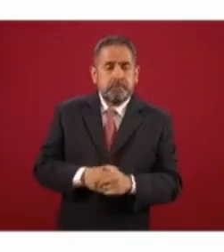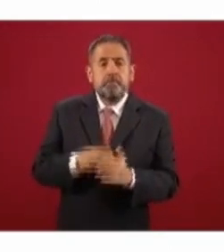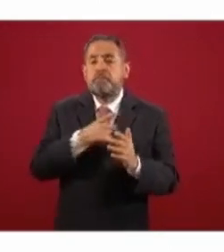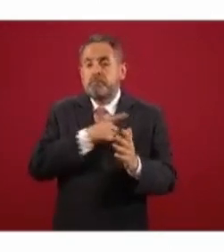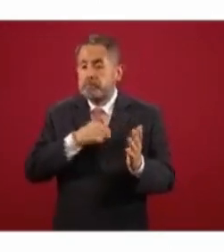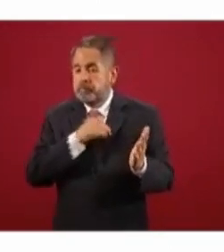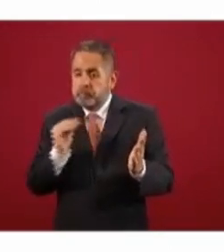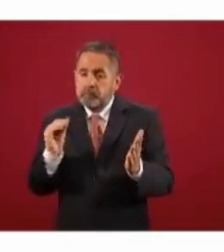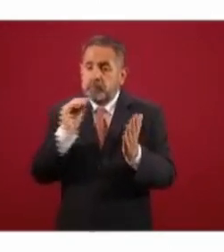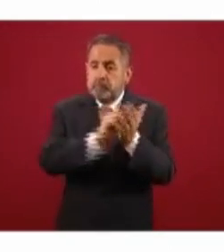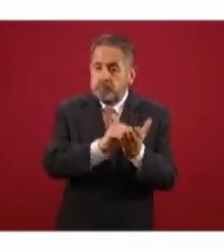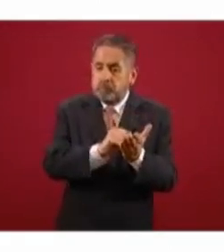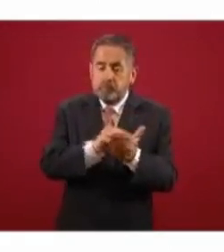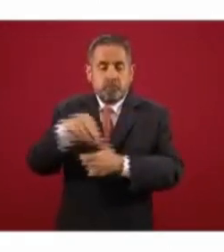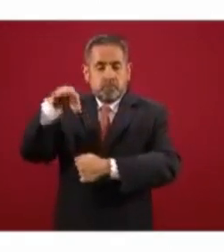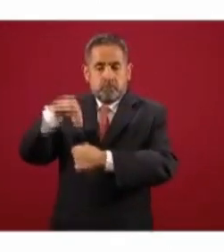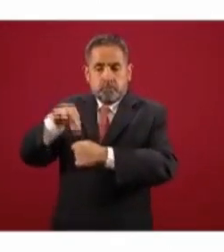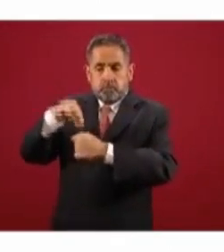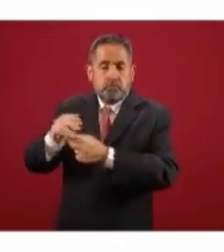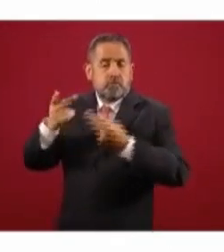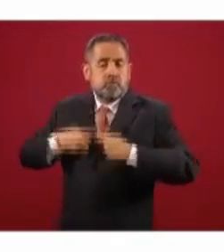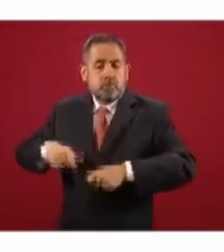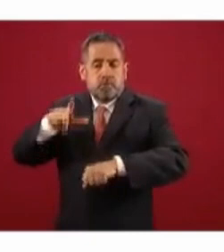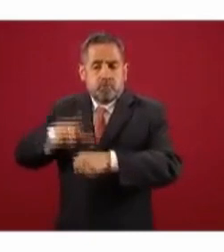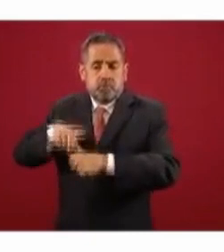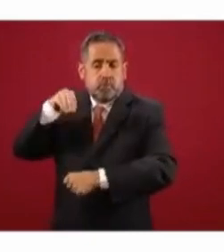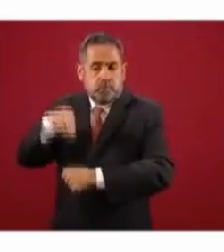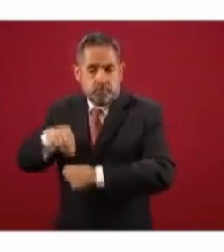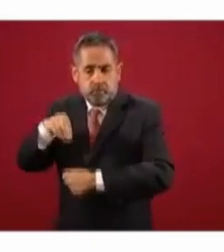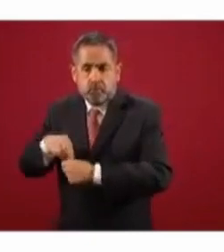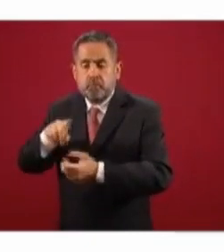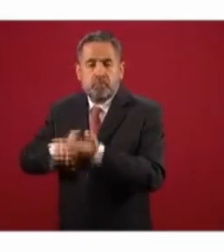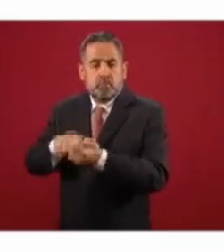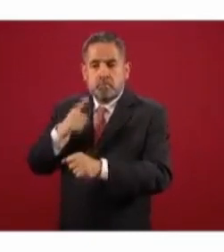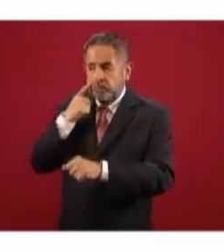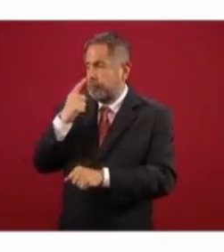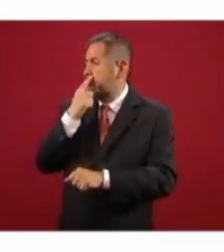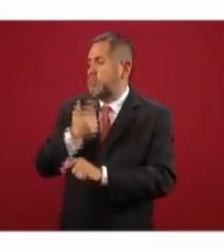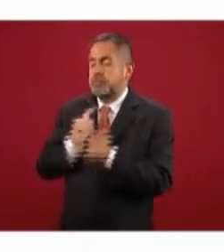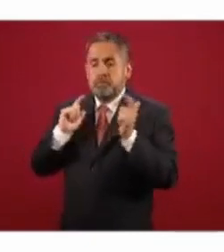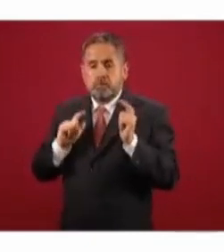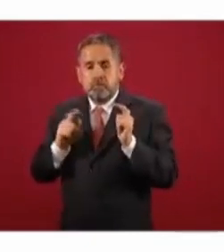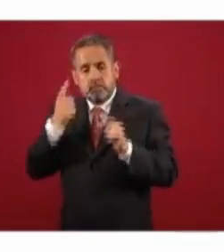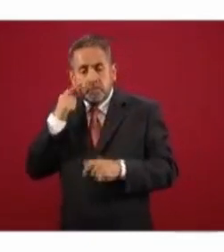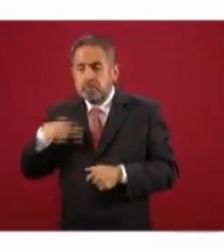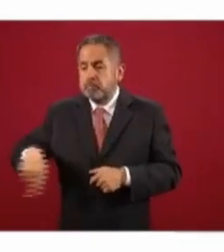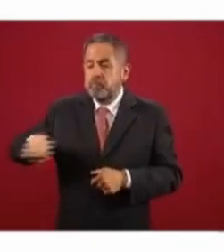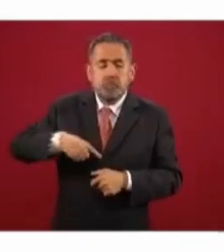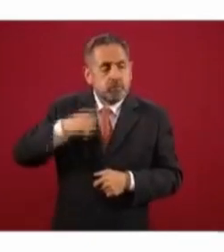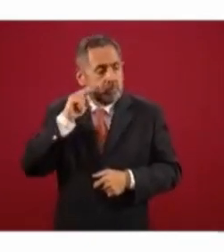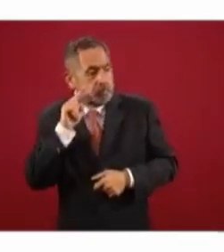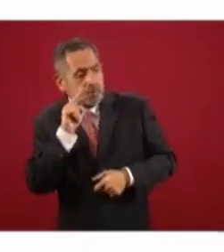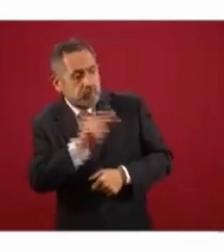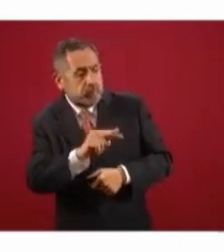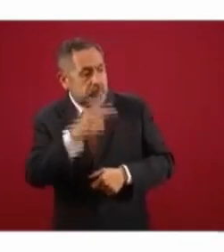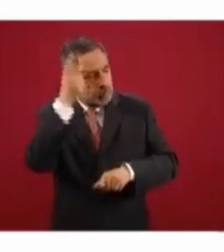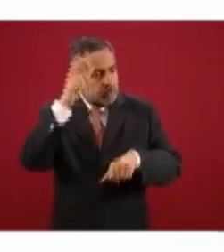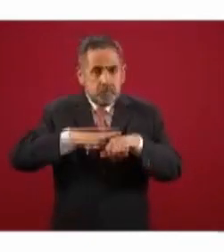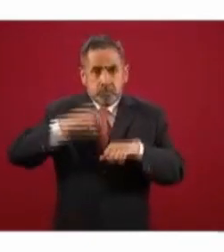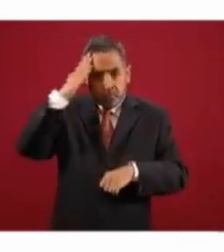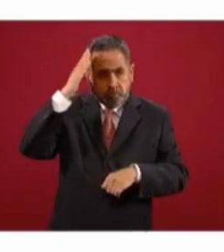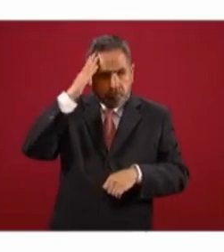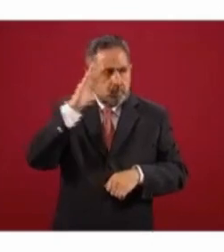el voto personal libre, directo y secreto para elegir a sus directivas